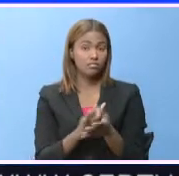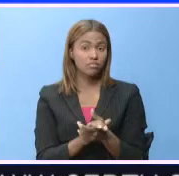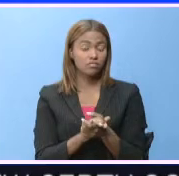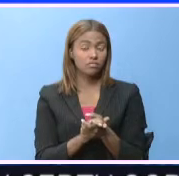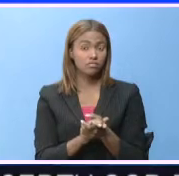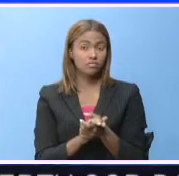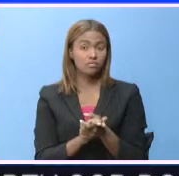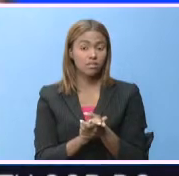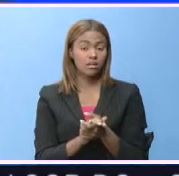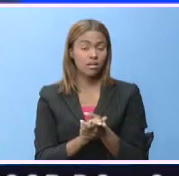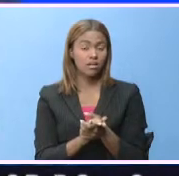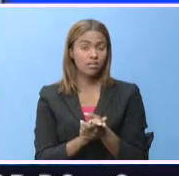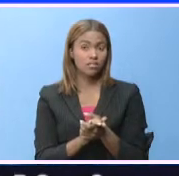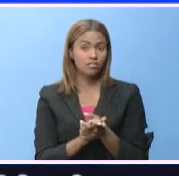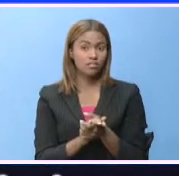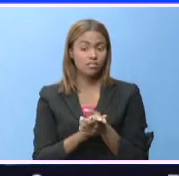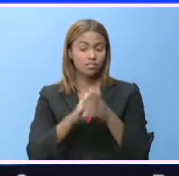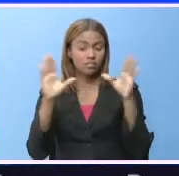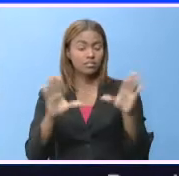la fórmula